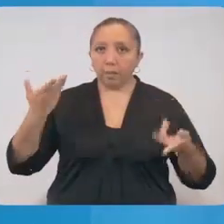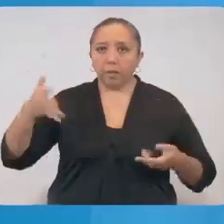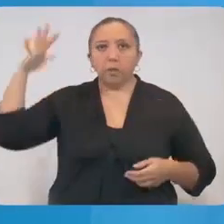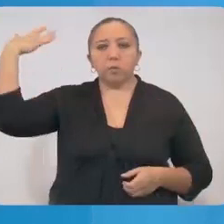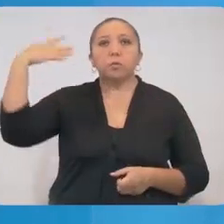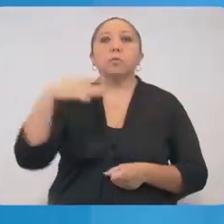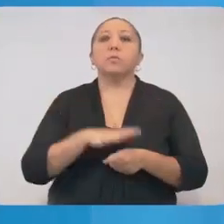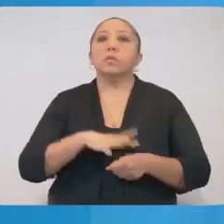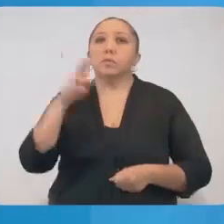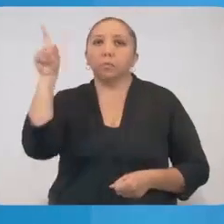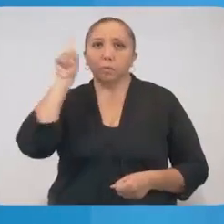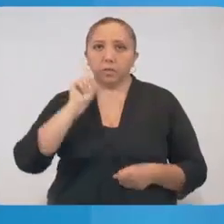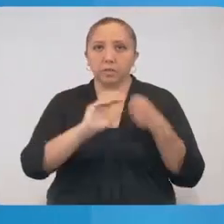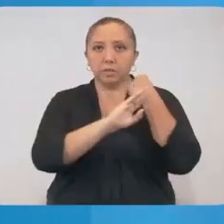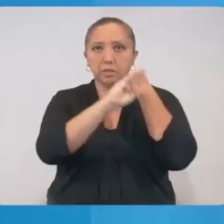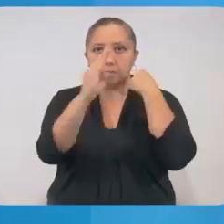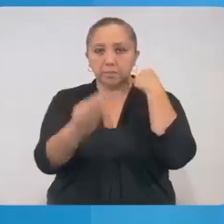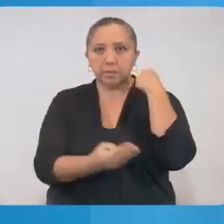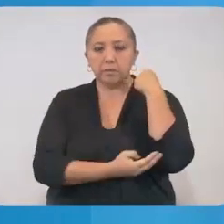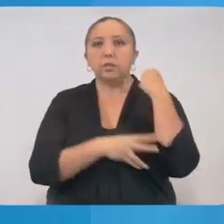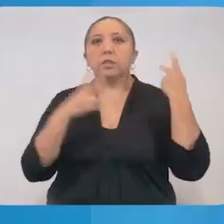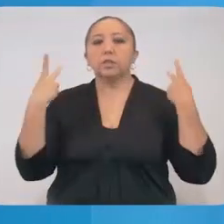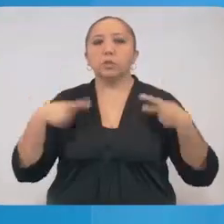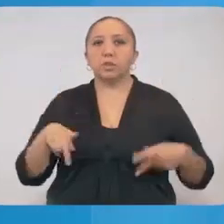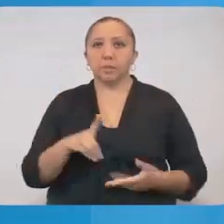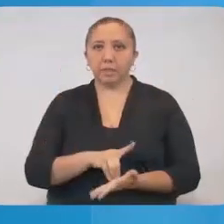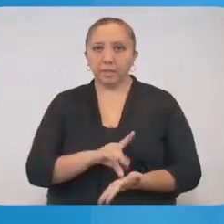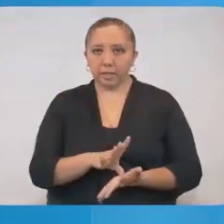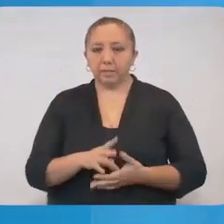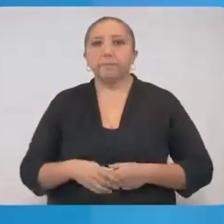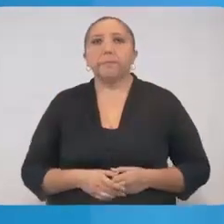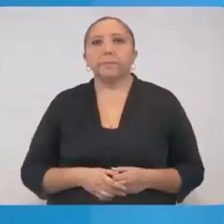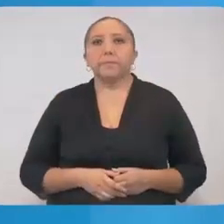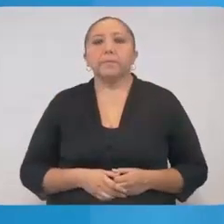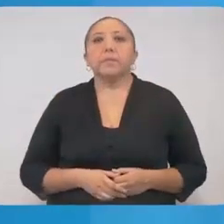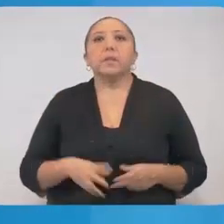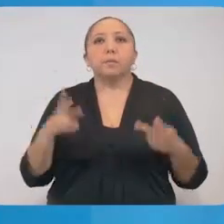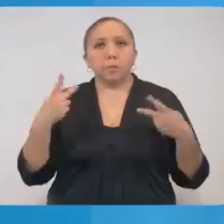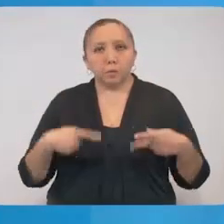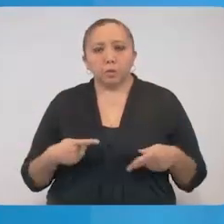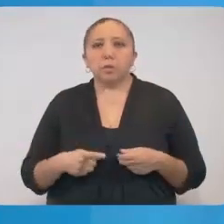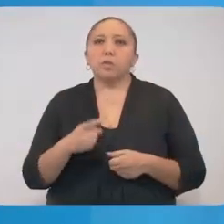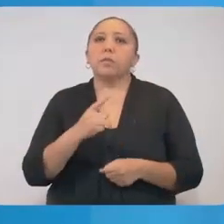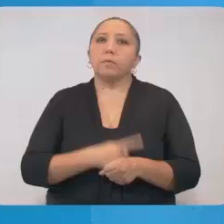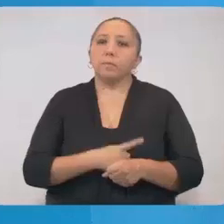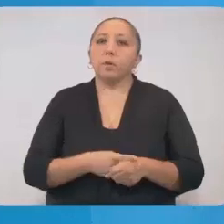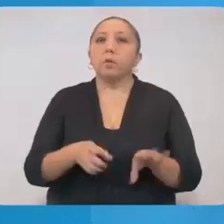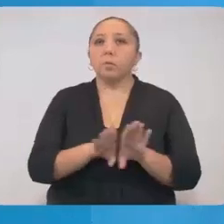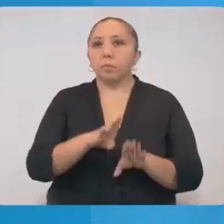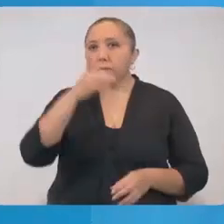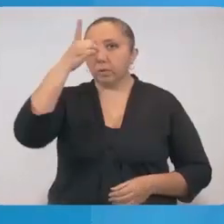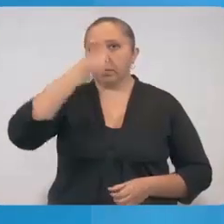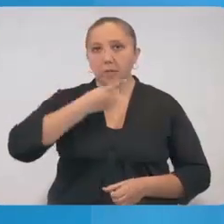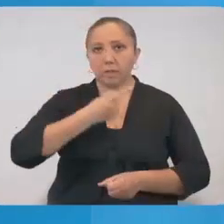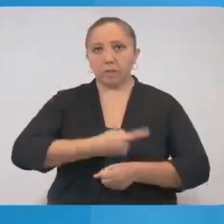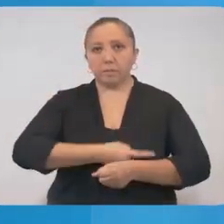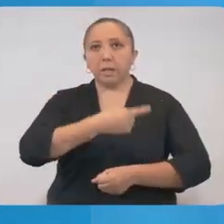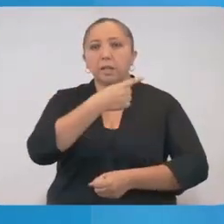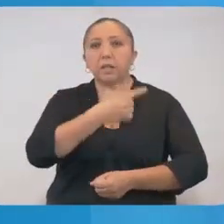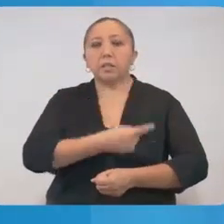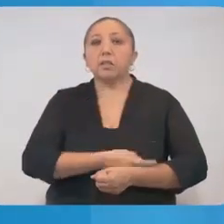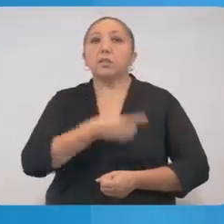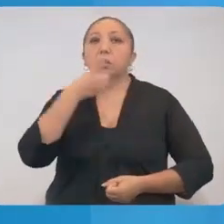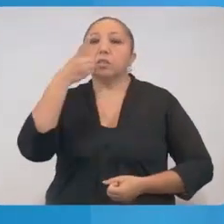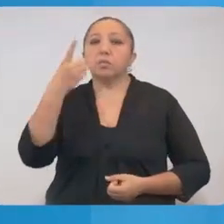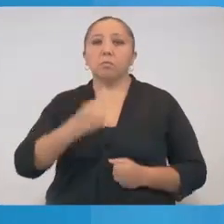mujeres embarazadas, personas con discapacidad, personas con padecimientos como diabetes, hipertensión,